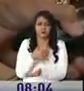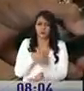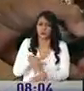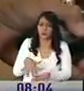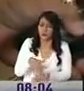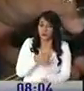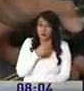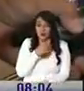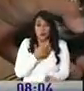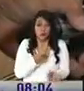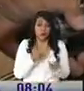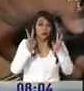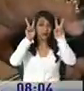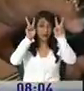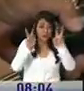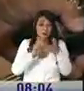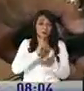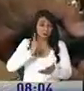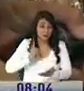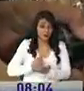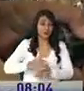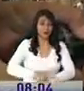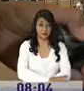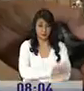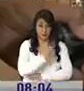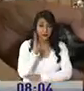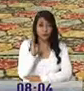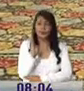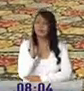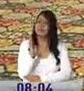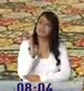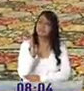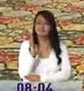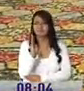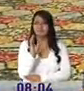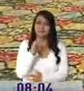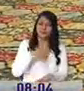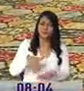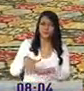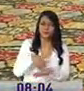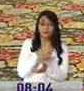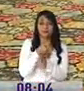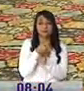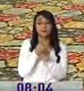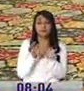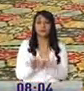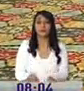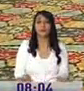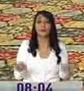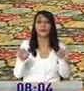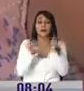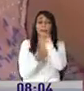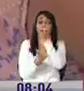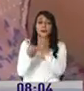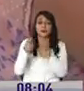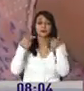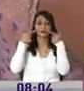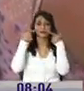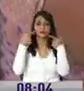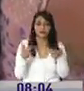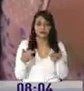que el tema se maneje con la suficiente transparencia destacan la importancia de la supervisión ciudadana el Día de las